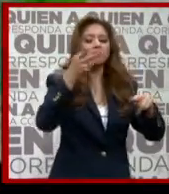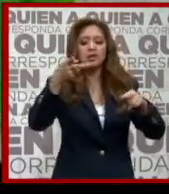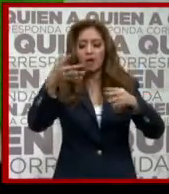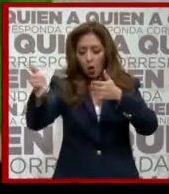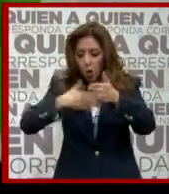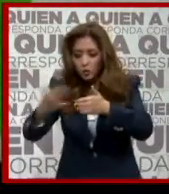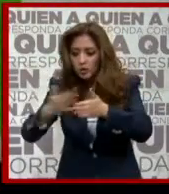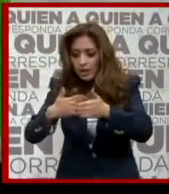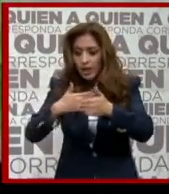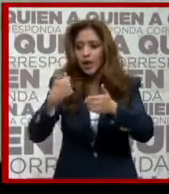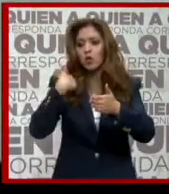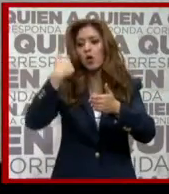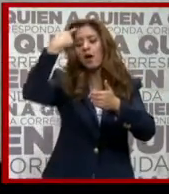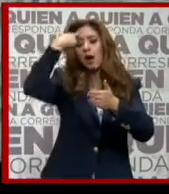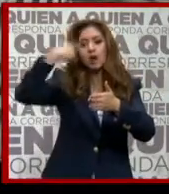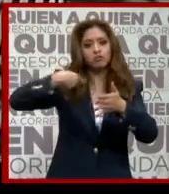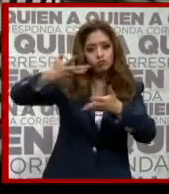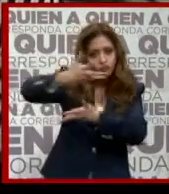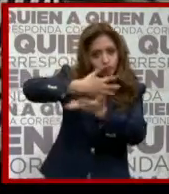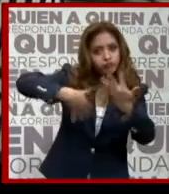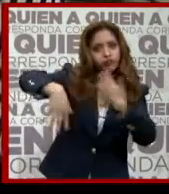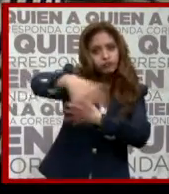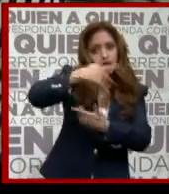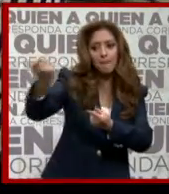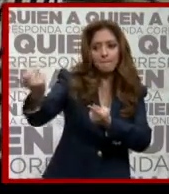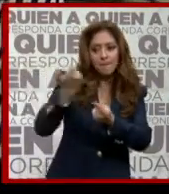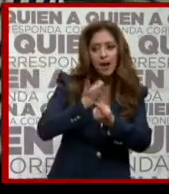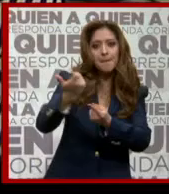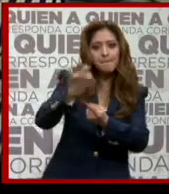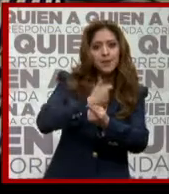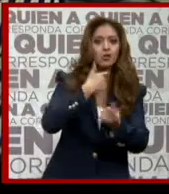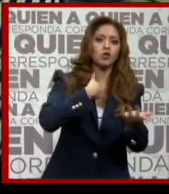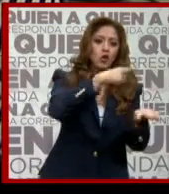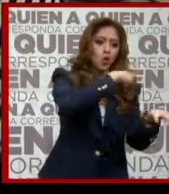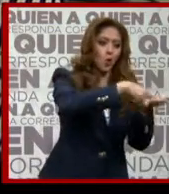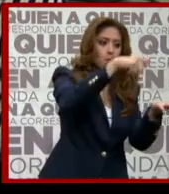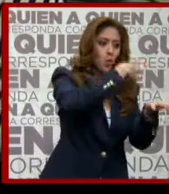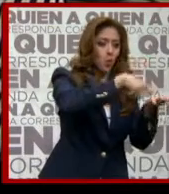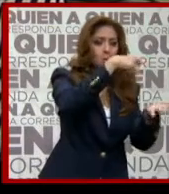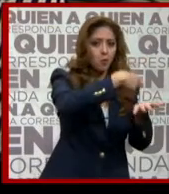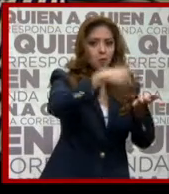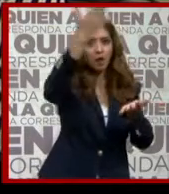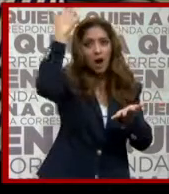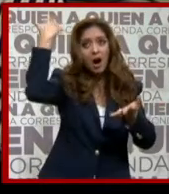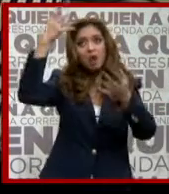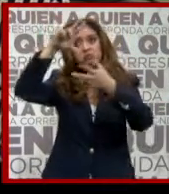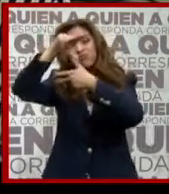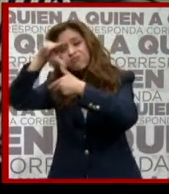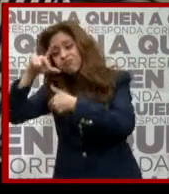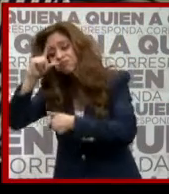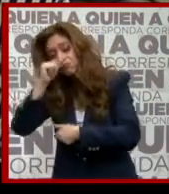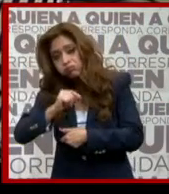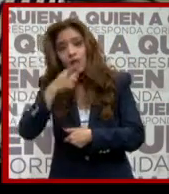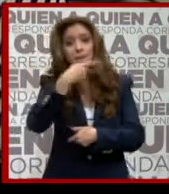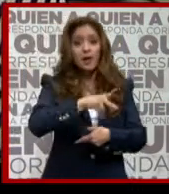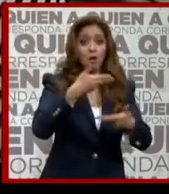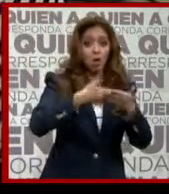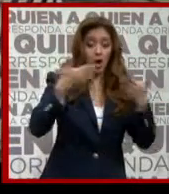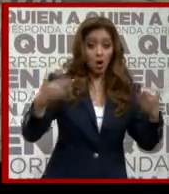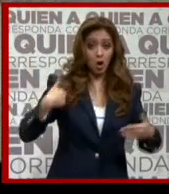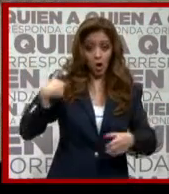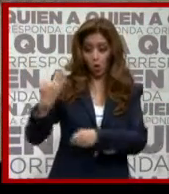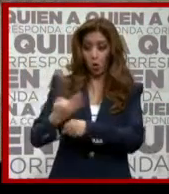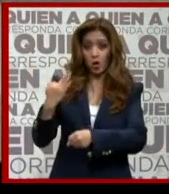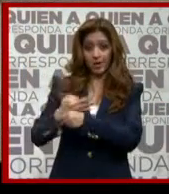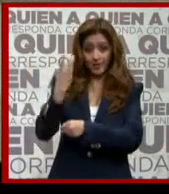nos depositaban, pues que trabajábamos y nos depositaban, ya pues nos íbamos haciendo de cosas. Ya hasta ahorita puedo decir que lo indispensable lo